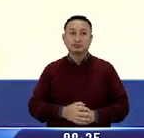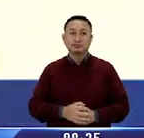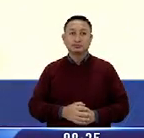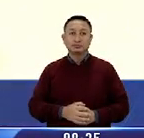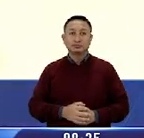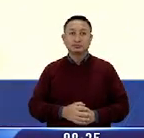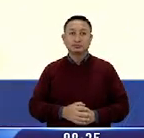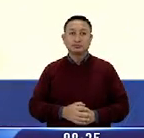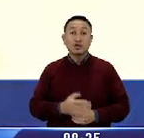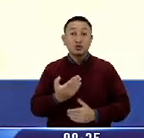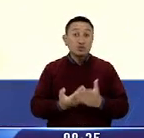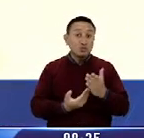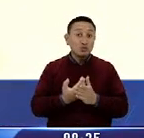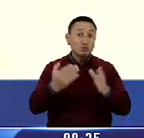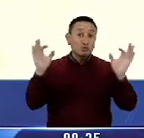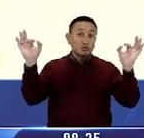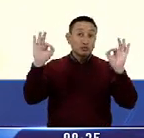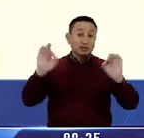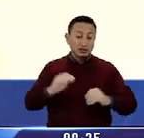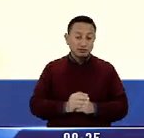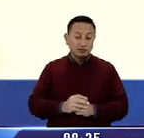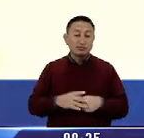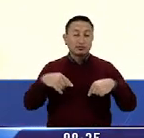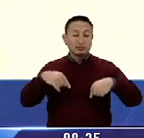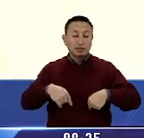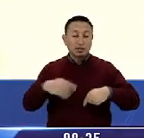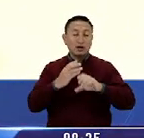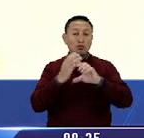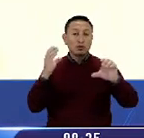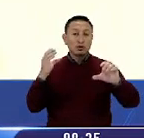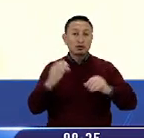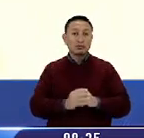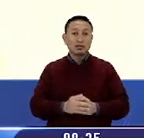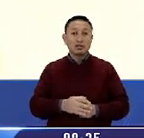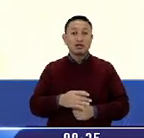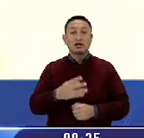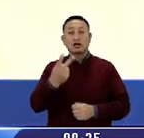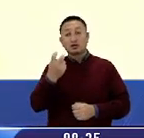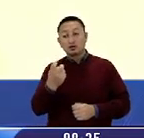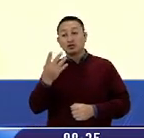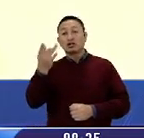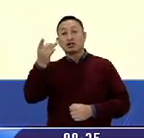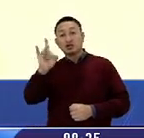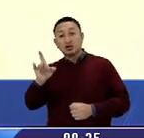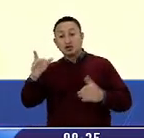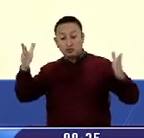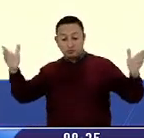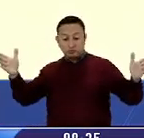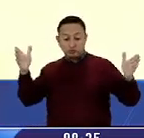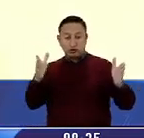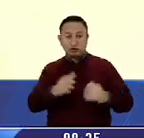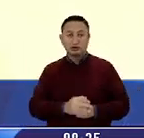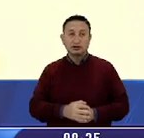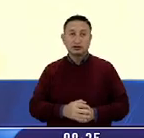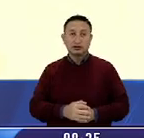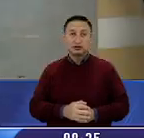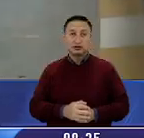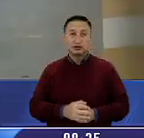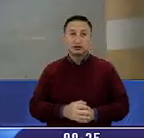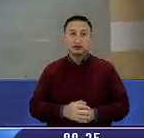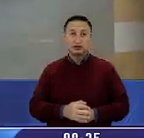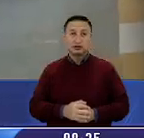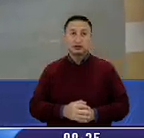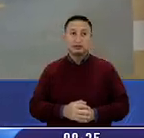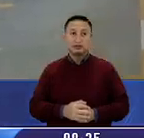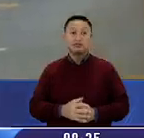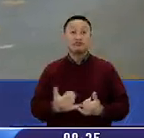en nueva energía. No solo de trolebús, también tenemos buses de 18 metros, de 12 metros, de articulados, biarticulados, eléctricos.